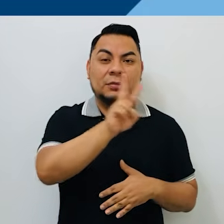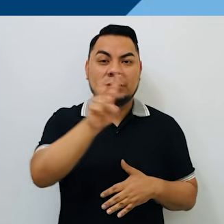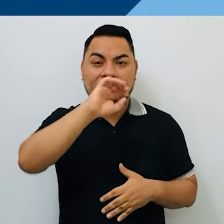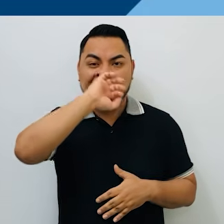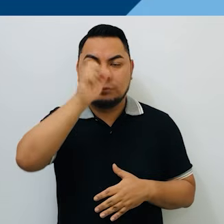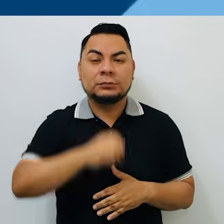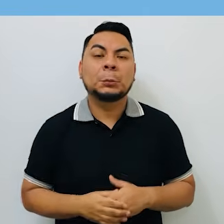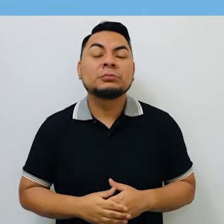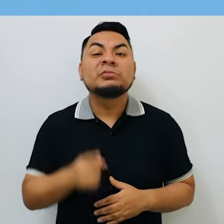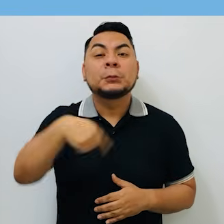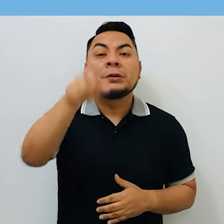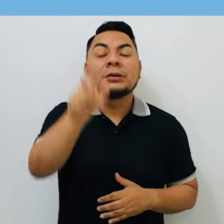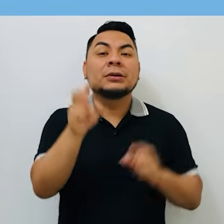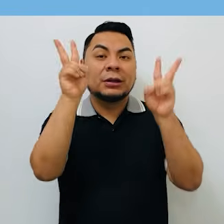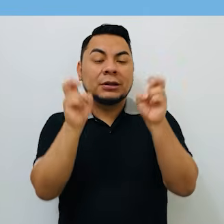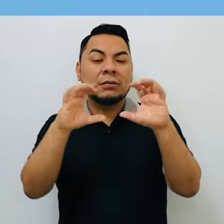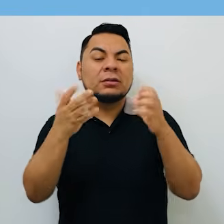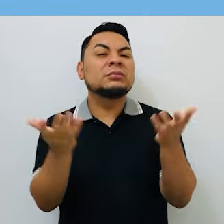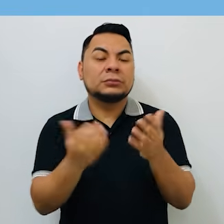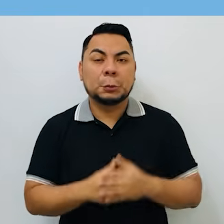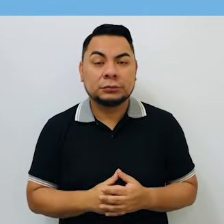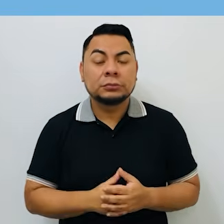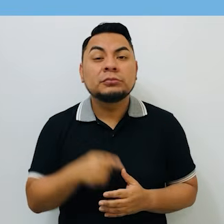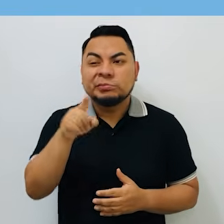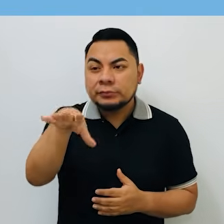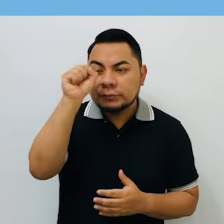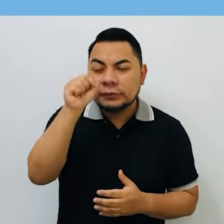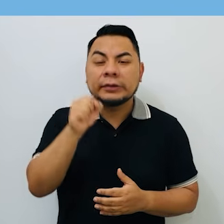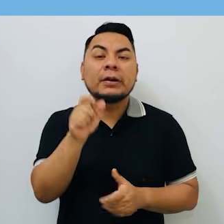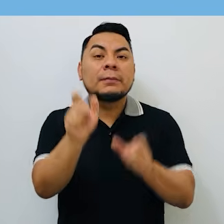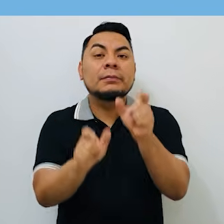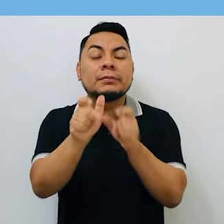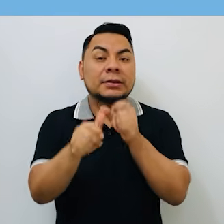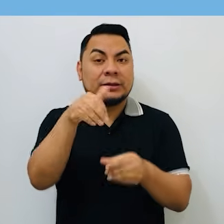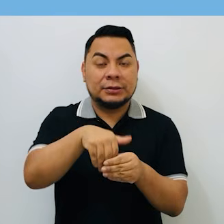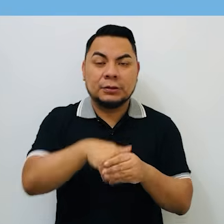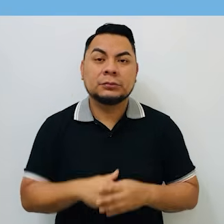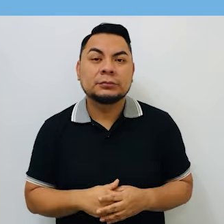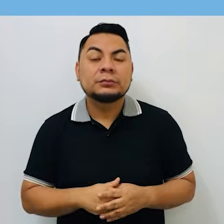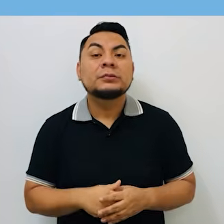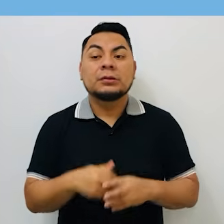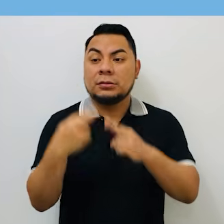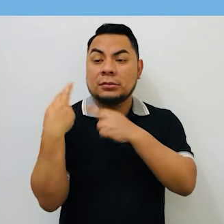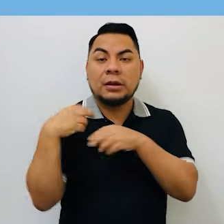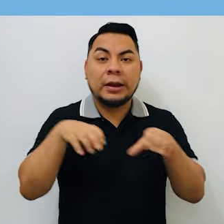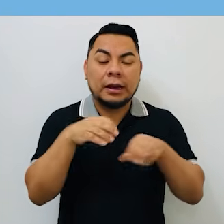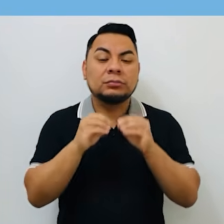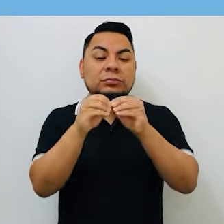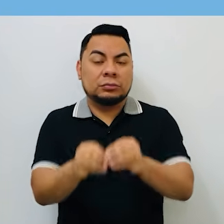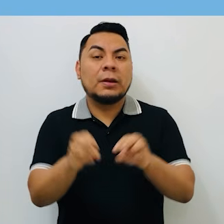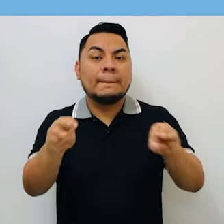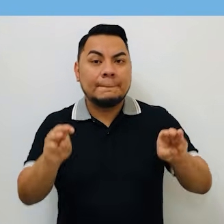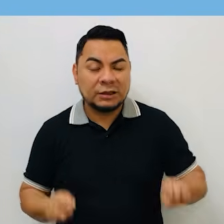municipales 2022. Los temas del curso son: identificación de los actores electorales, tareas